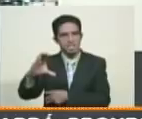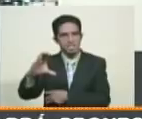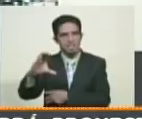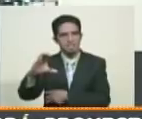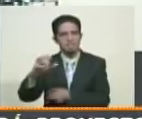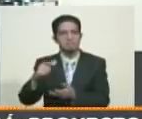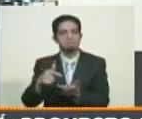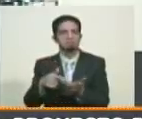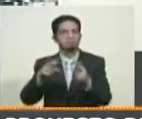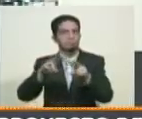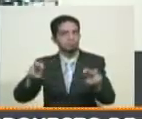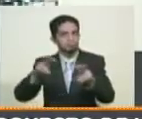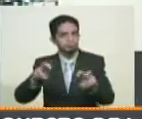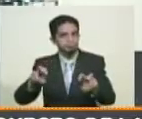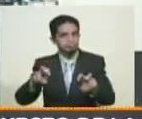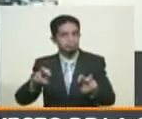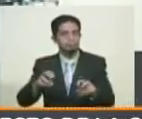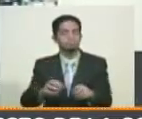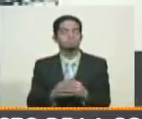ha establecido lo siguiente.